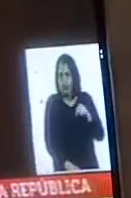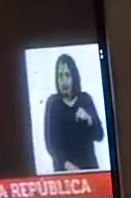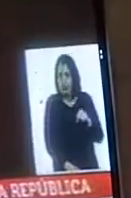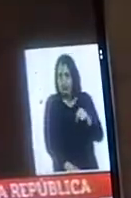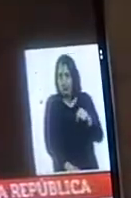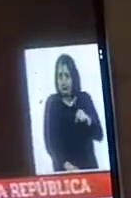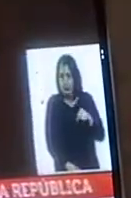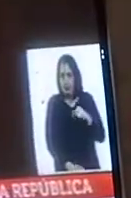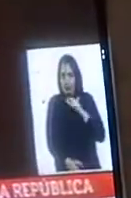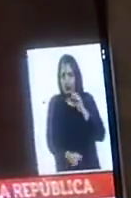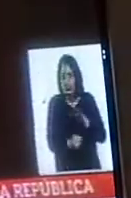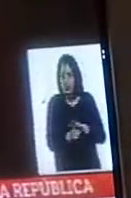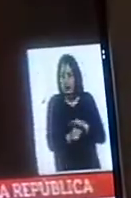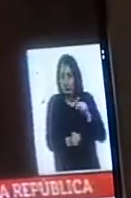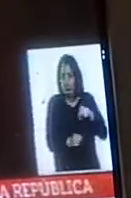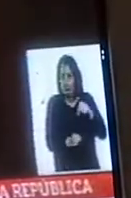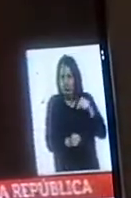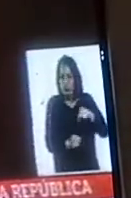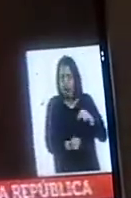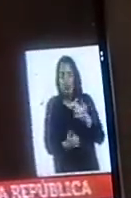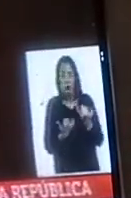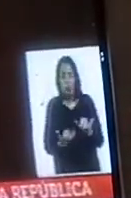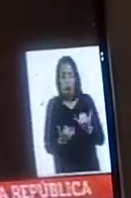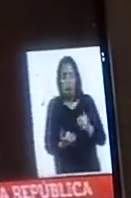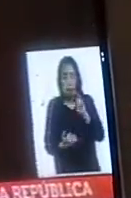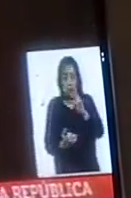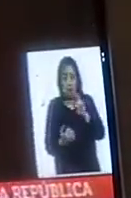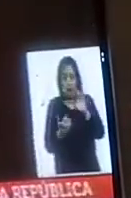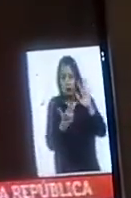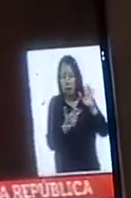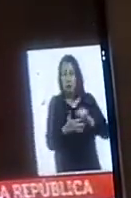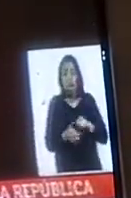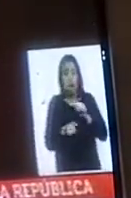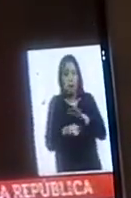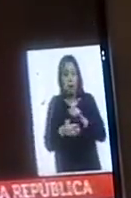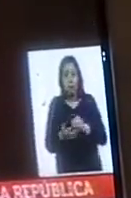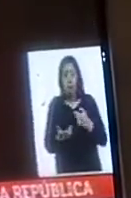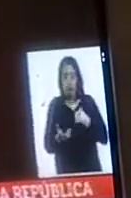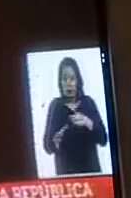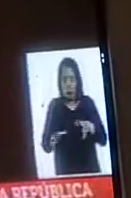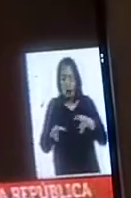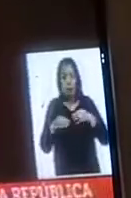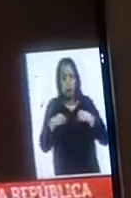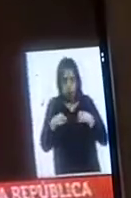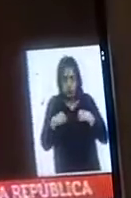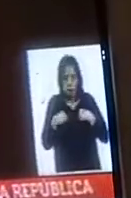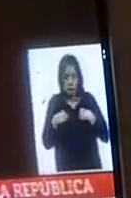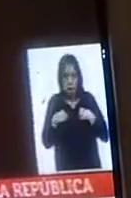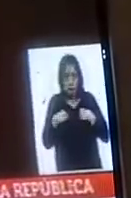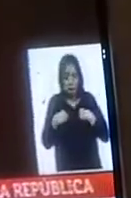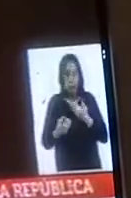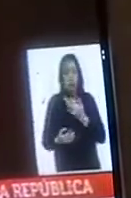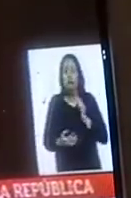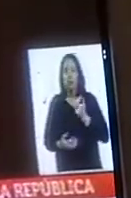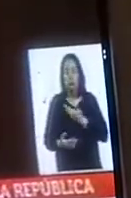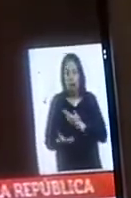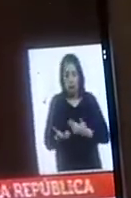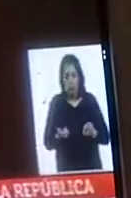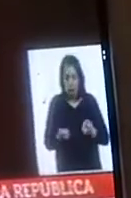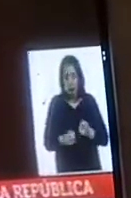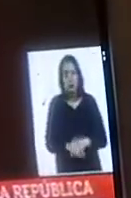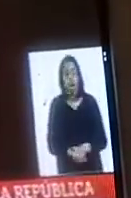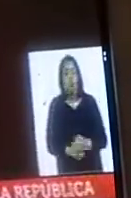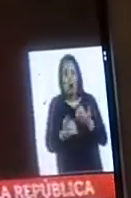y 28 de julio en este bicentenario asumo asume nuestro gobierno